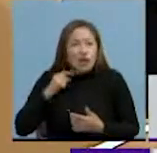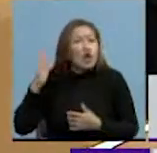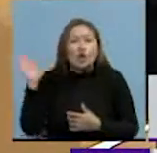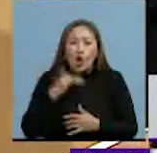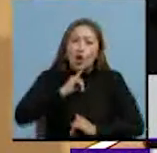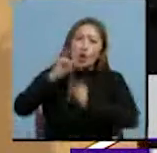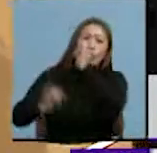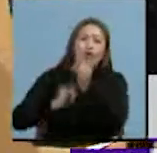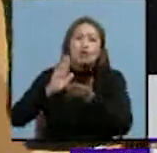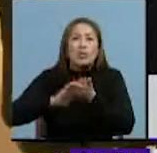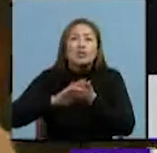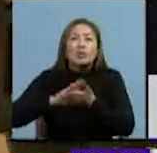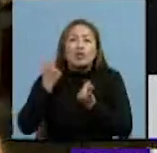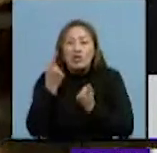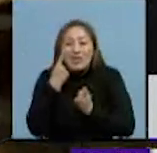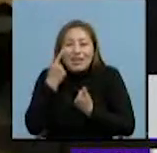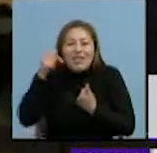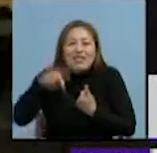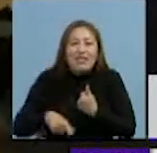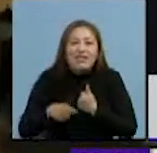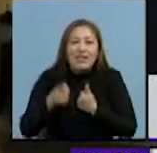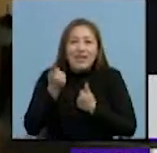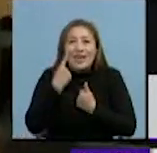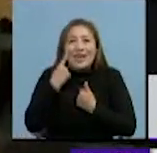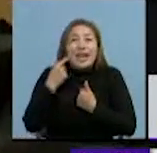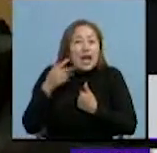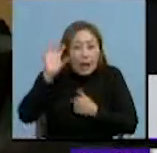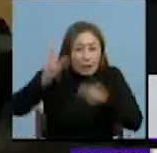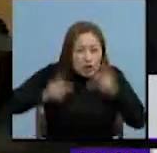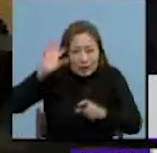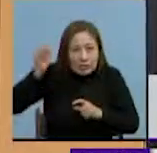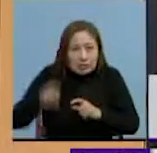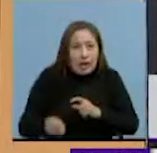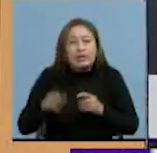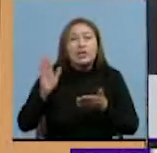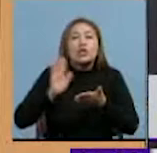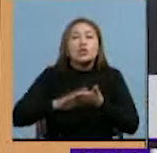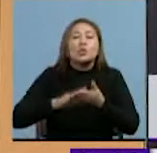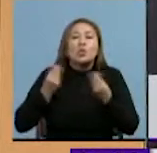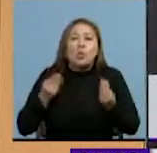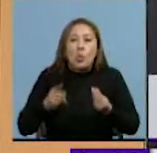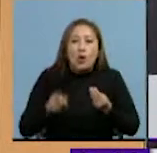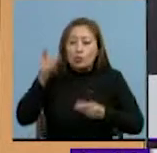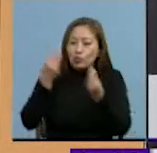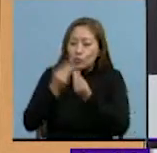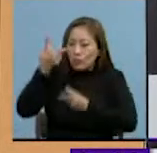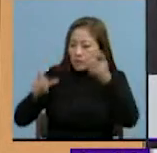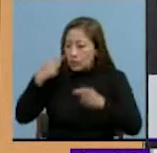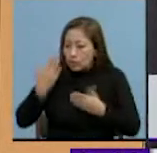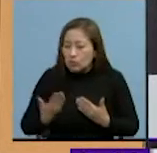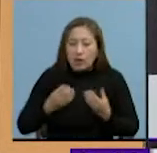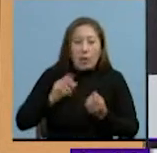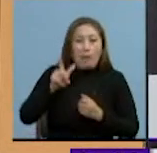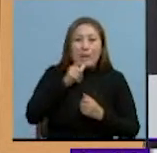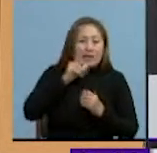de una situación que se vive. Quienes no la viven, la perciben. Una situación que por parte de mucha gente es mejor dejarla